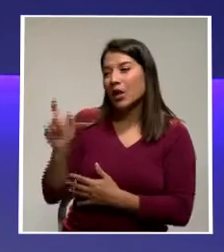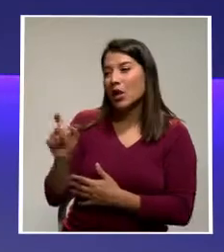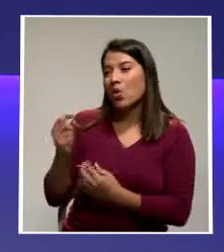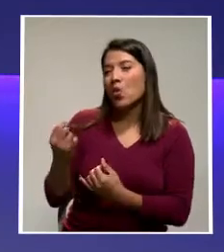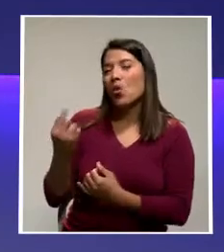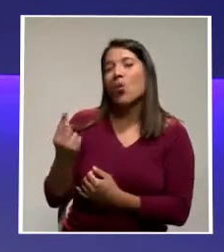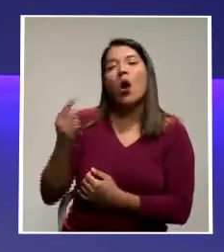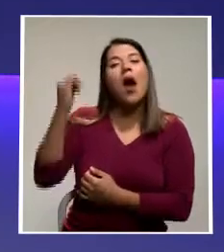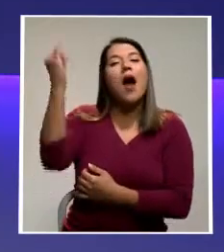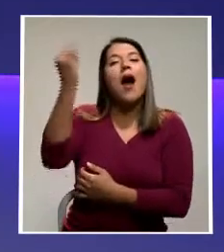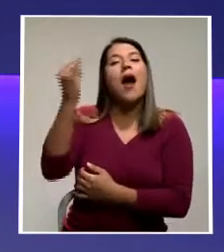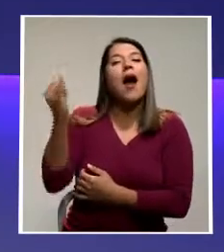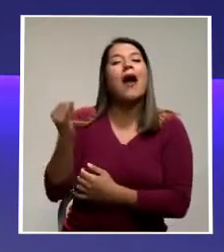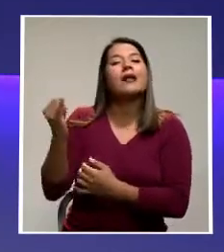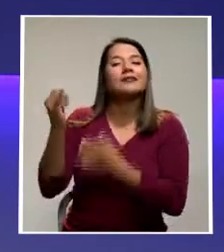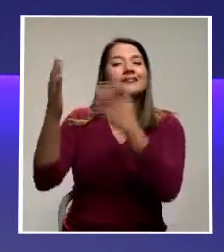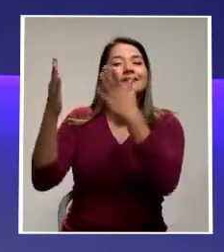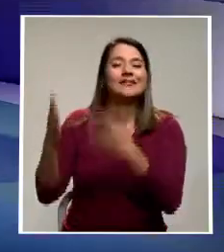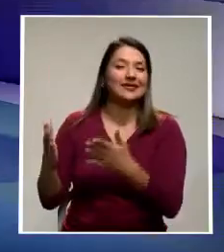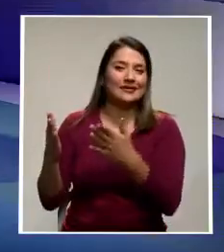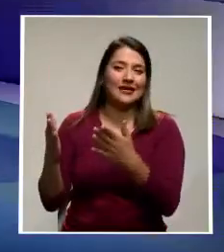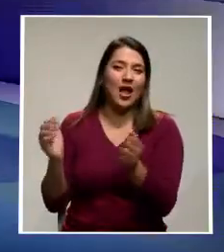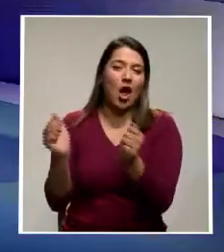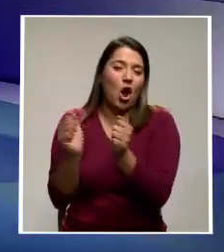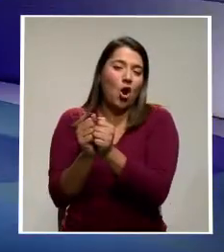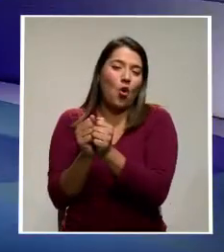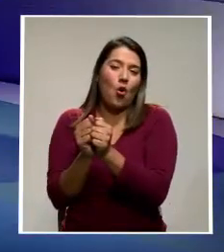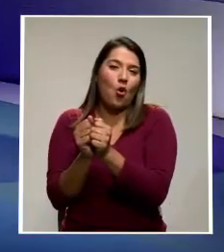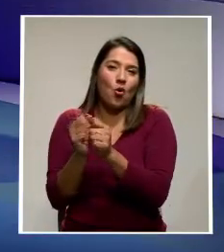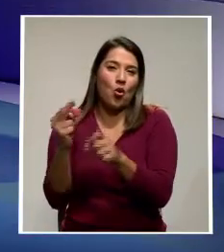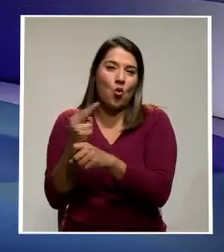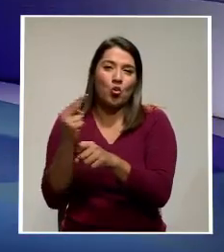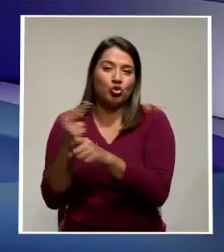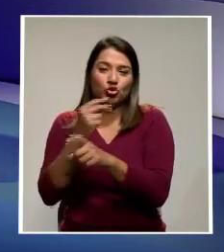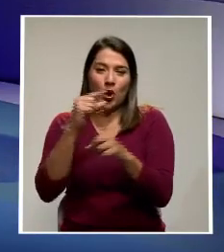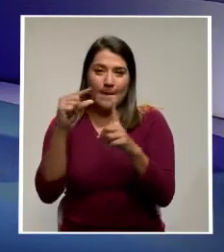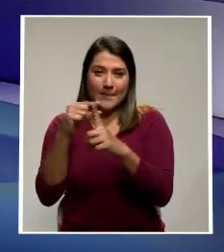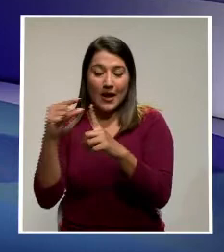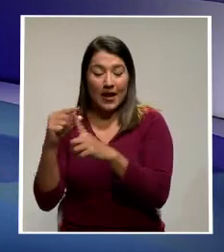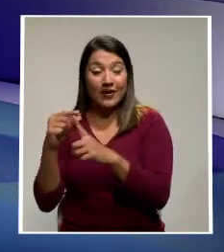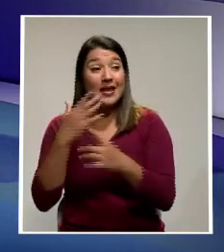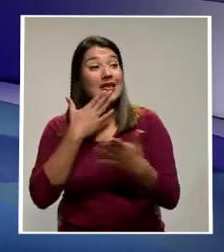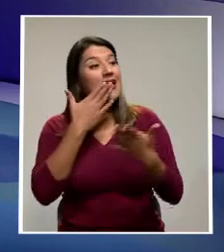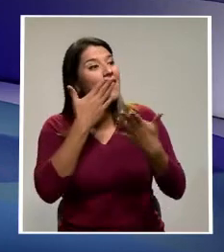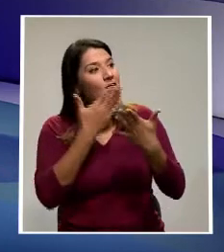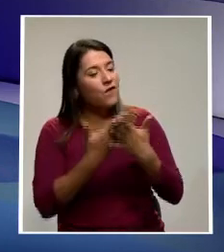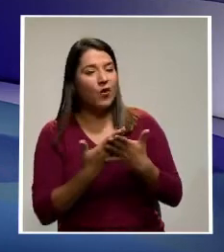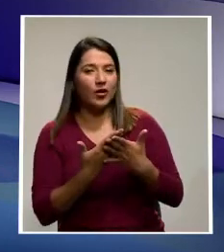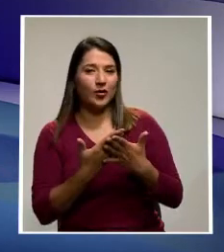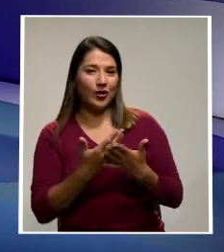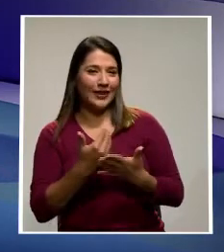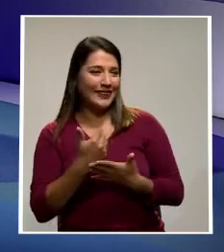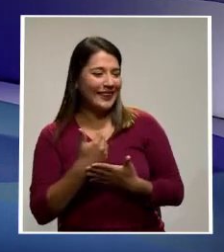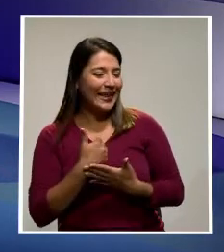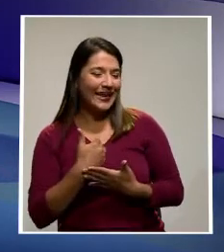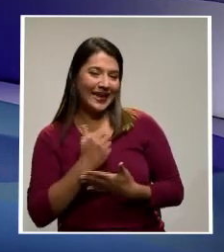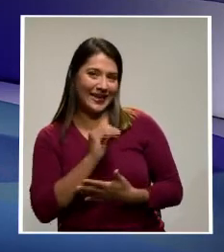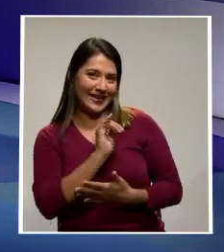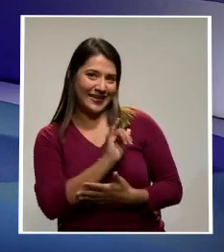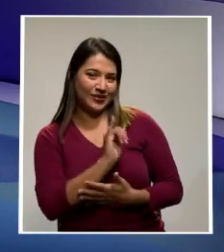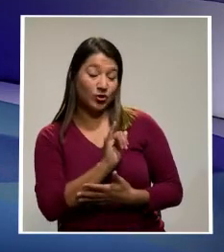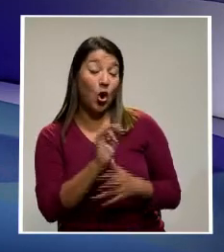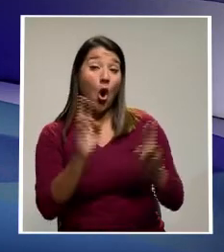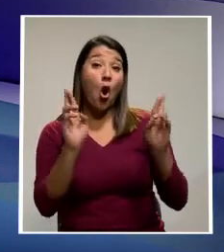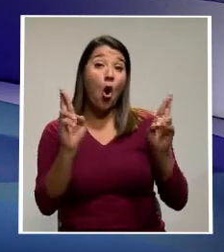artista de la palabra. Qué bueno tener esos tesoros ahí. Ojalá que la gente que nos está